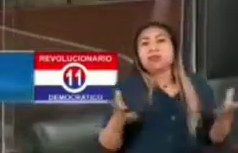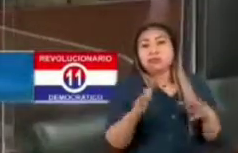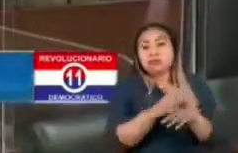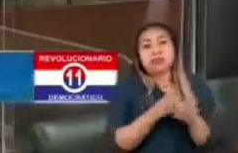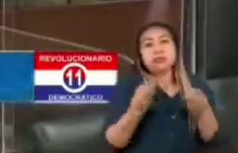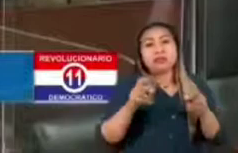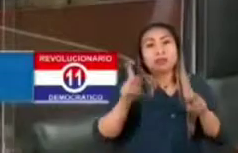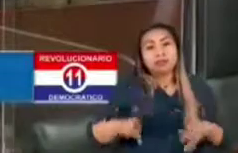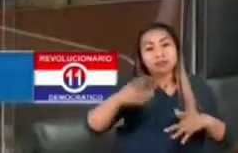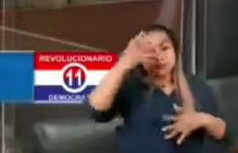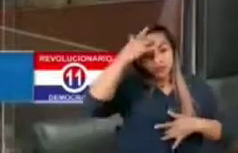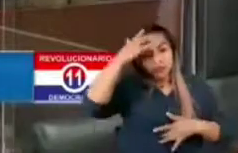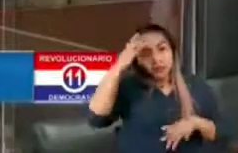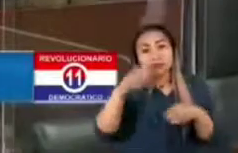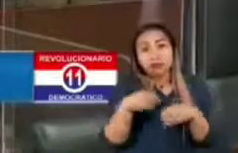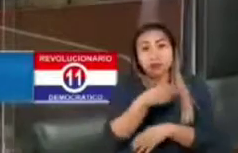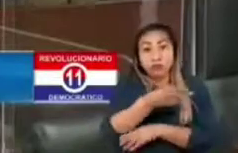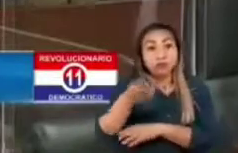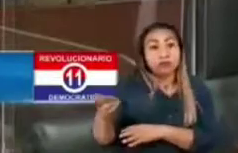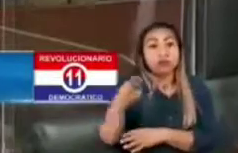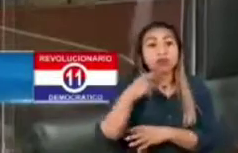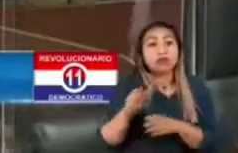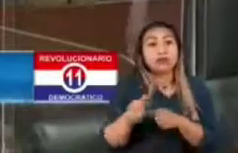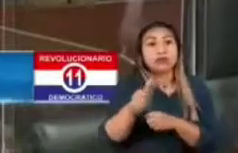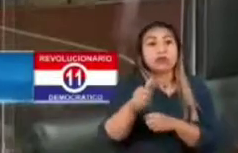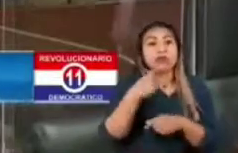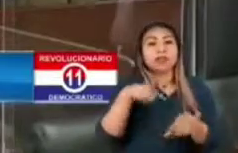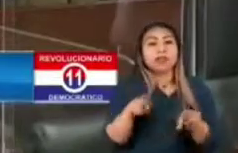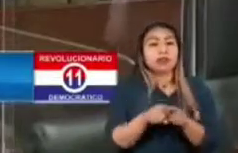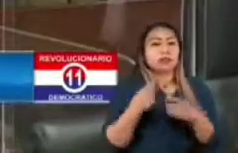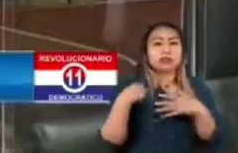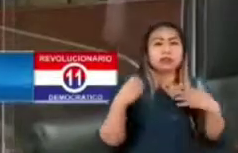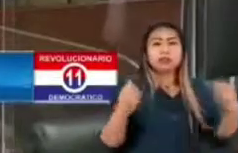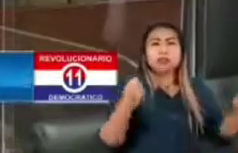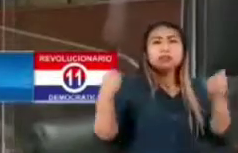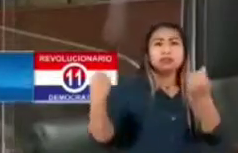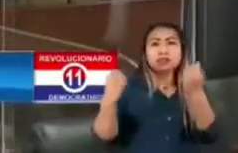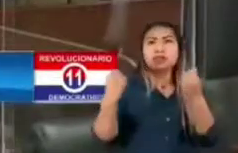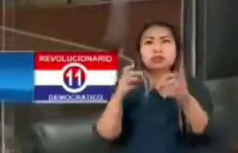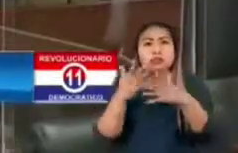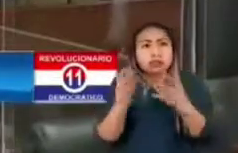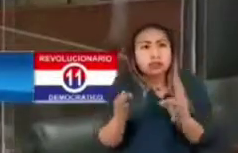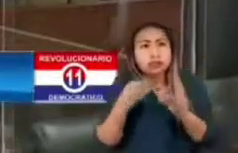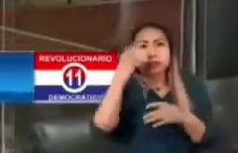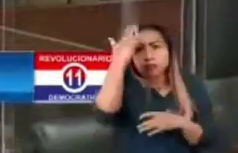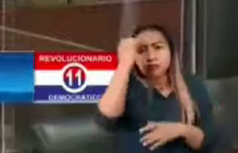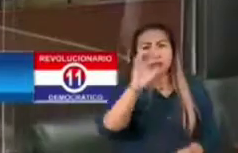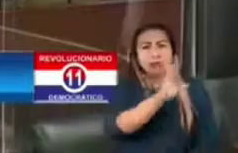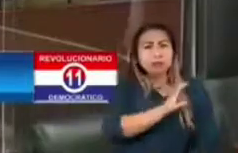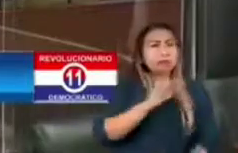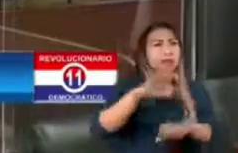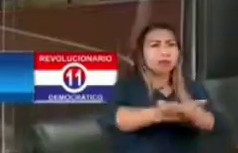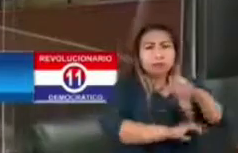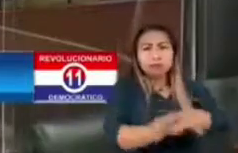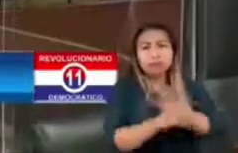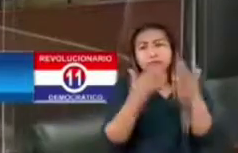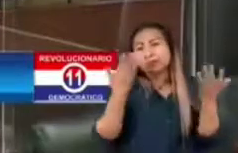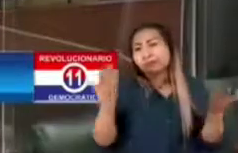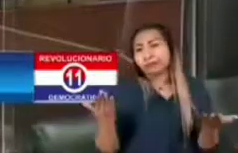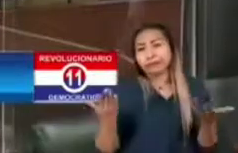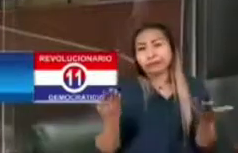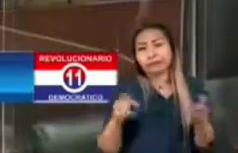y usted se atrevieron a paralizarnos a nosotros pero sus días siguen contándose